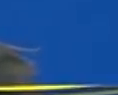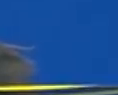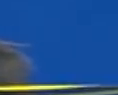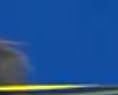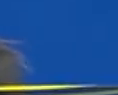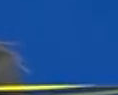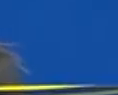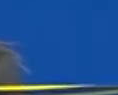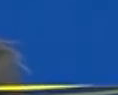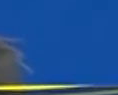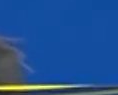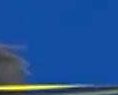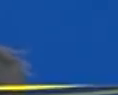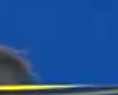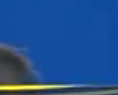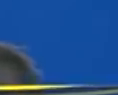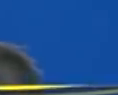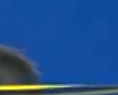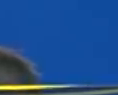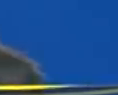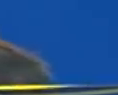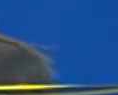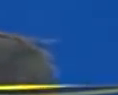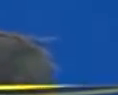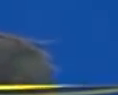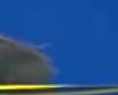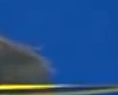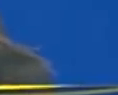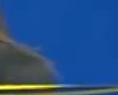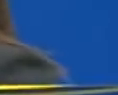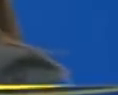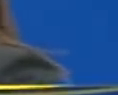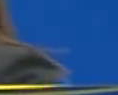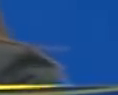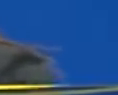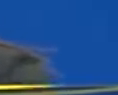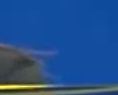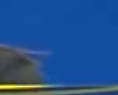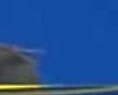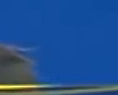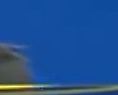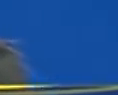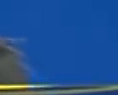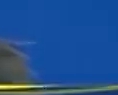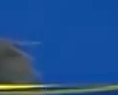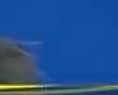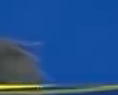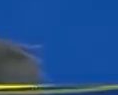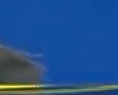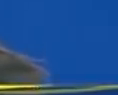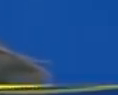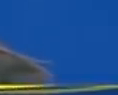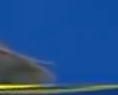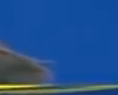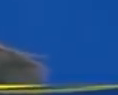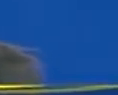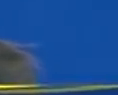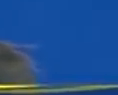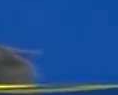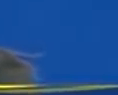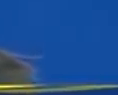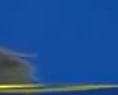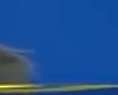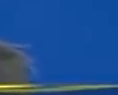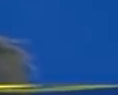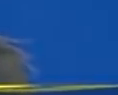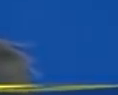está obsesionado con Ucrania y sabemos que la guerra es terrible, pero tampoco podemos olvidarnos del pueblo del Medio Oriente, de Yemen, que